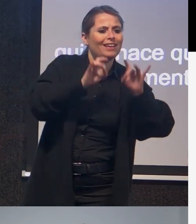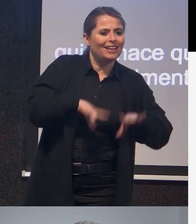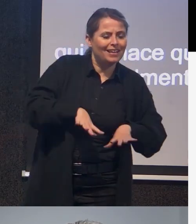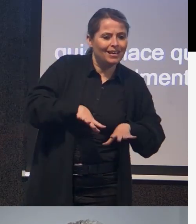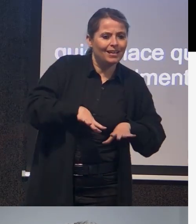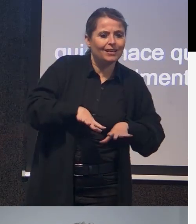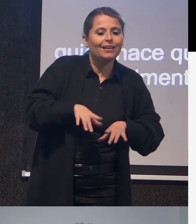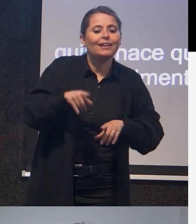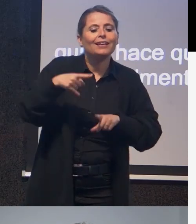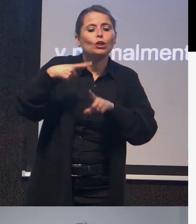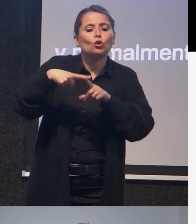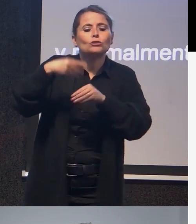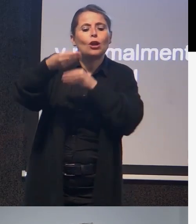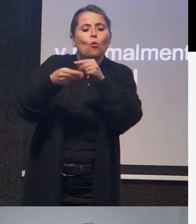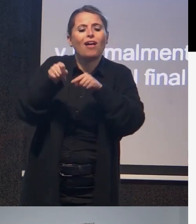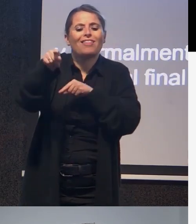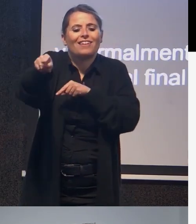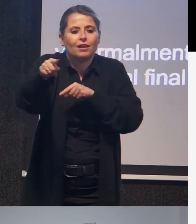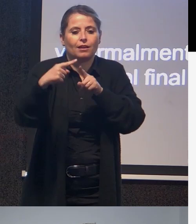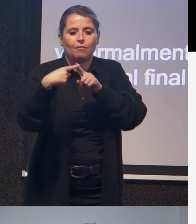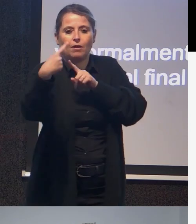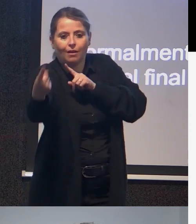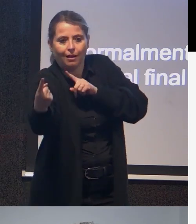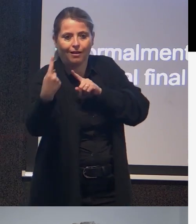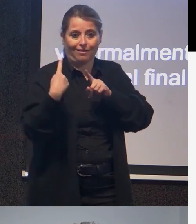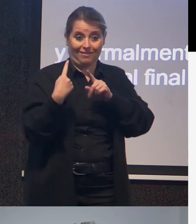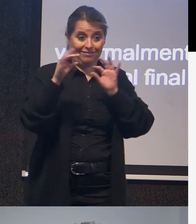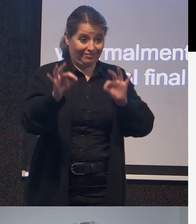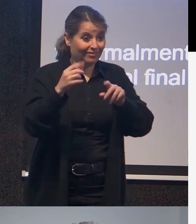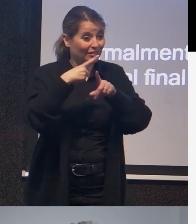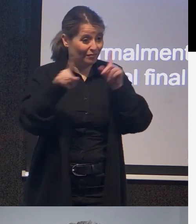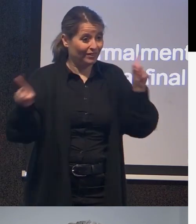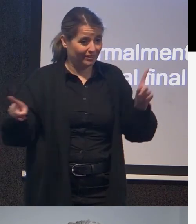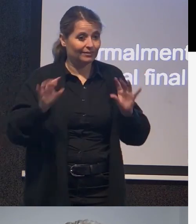y el objeto al final del signo.